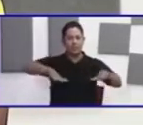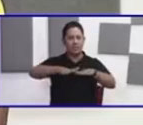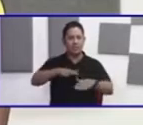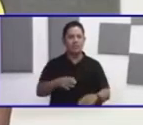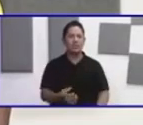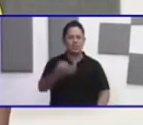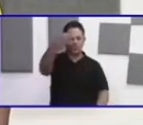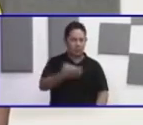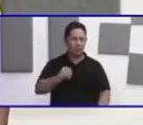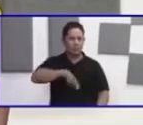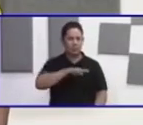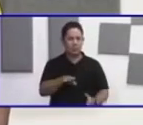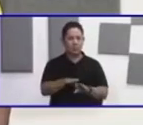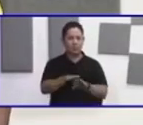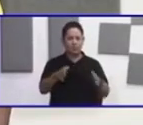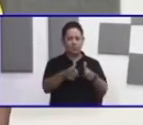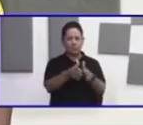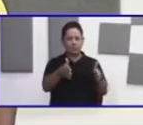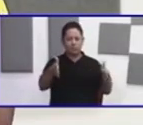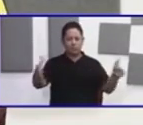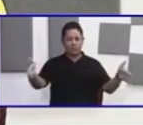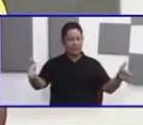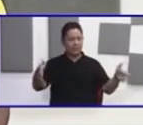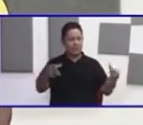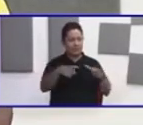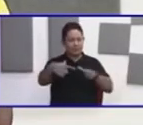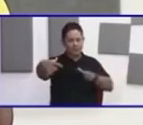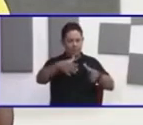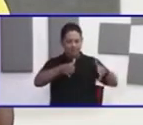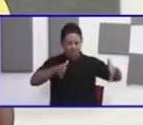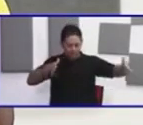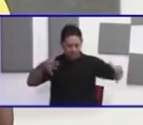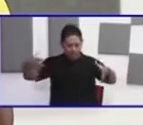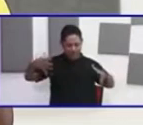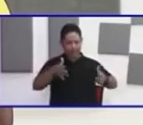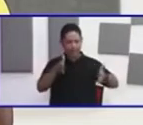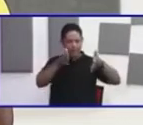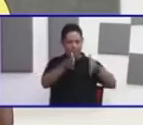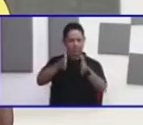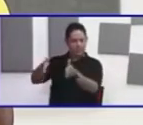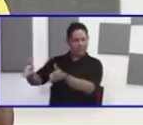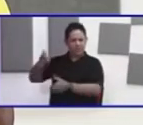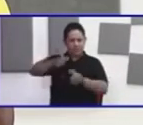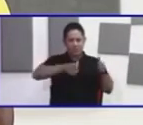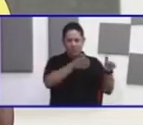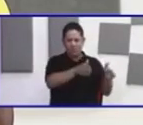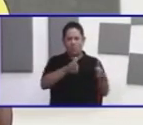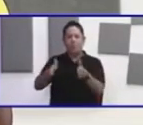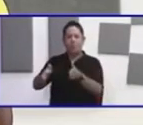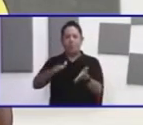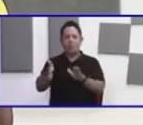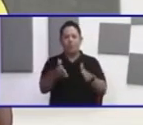realizando la ampliación del cementerio Harmony Hall, que es la primera etapa donde va a estar la construcción de 132